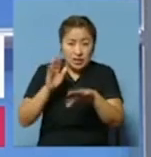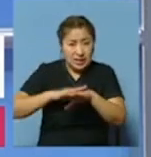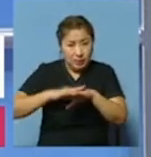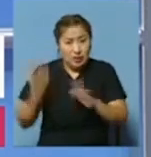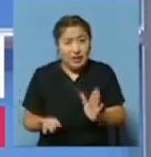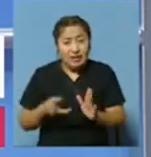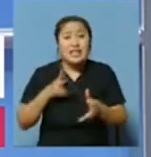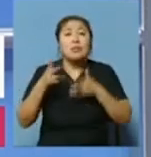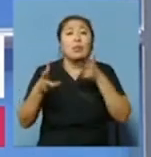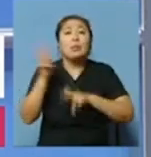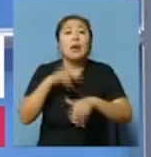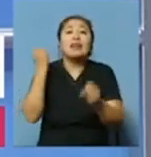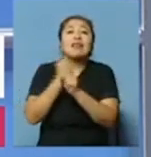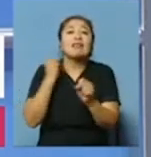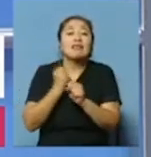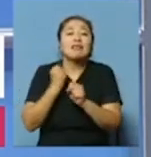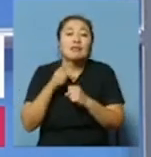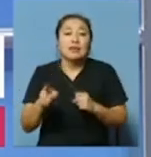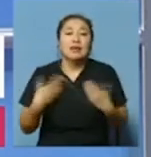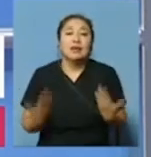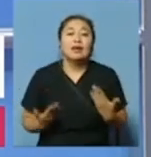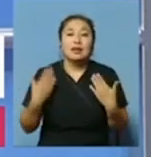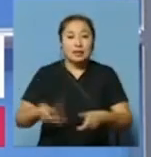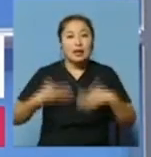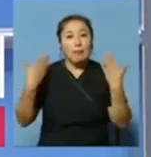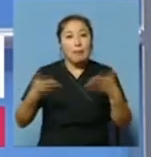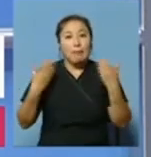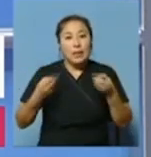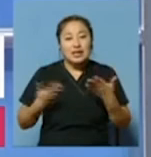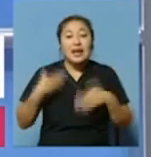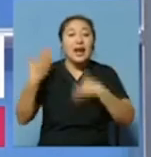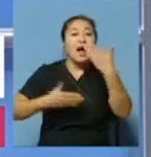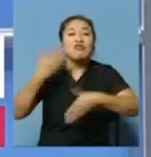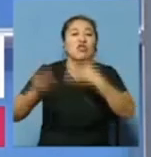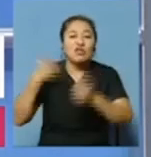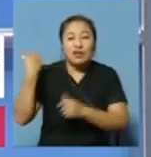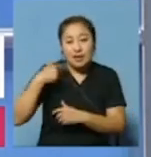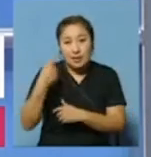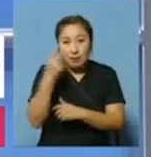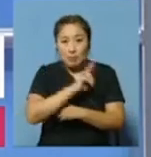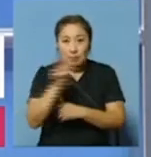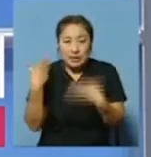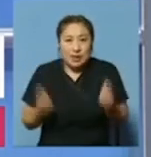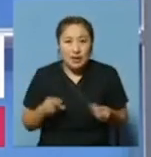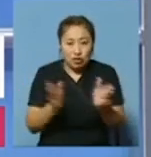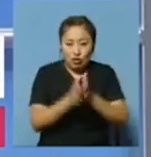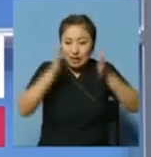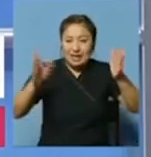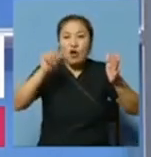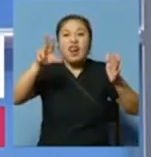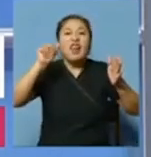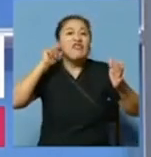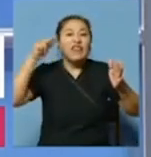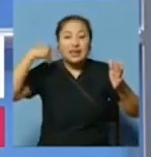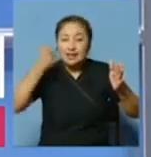eso y para eso hay que trabajar y poner a funcionar la argentina fíjense lo que pasó en la época de la habana cuando